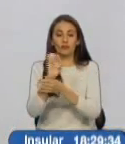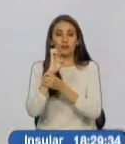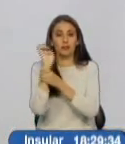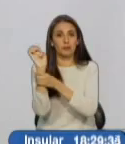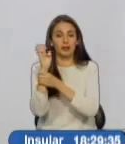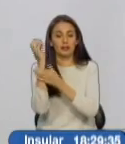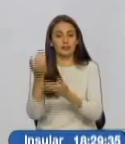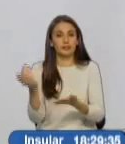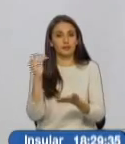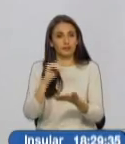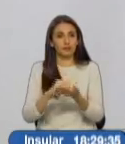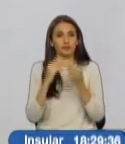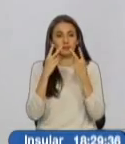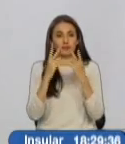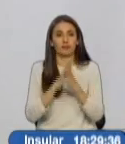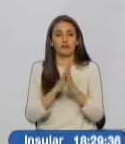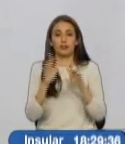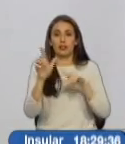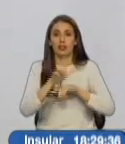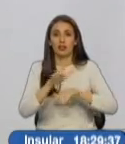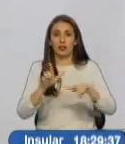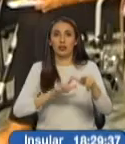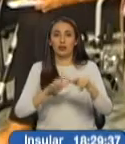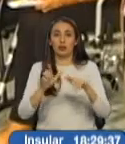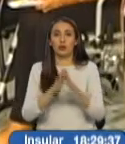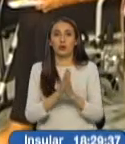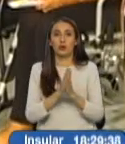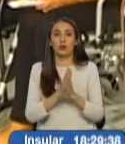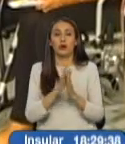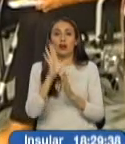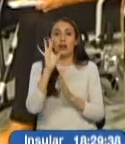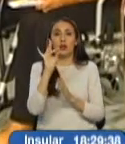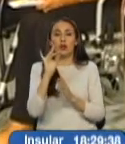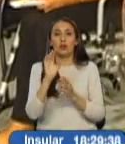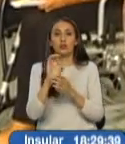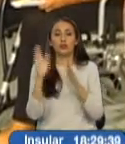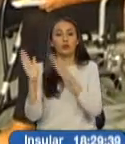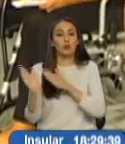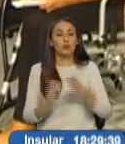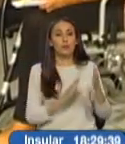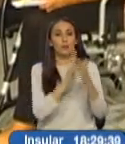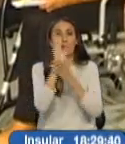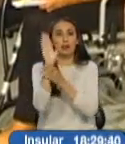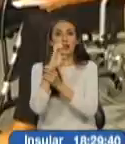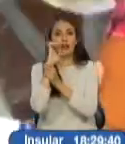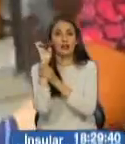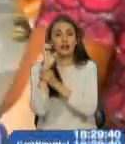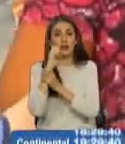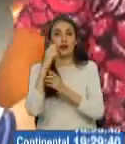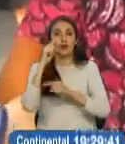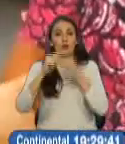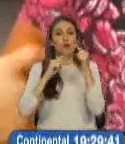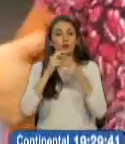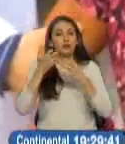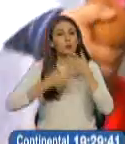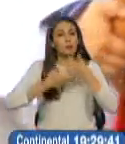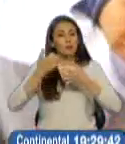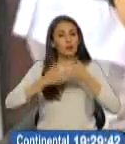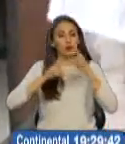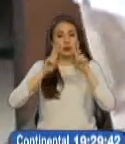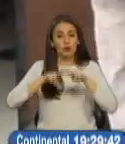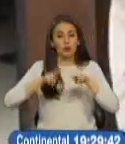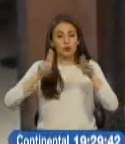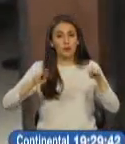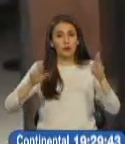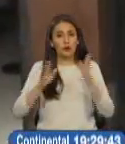igual manera, la Coordinación Zonal 8 del Ministerio de Salud dispuso un plan de contingencia para emergencias y desastres para estos